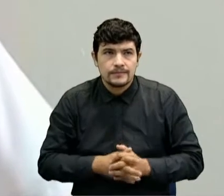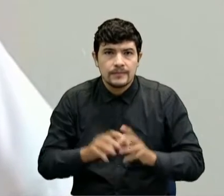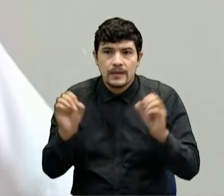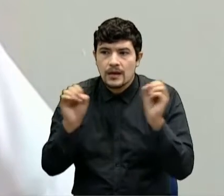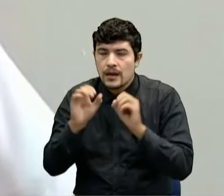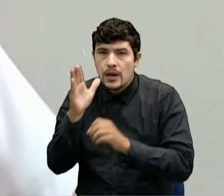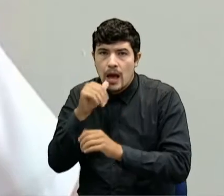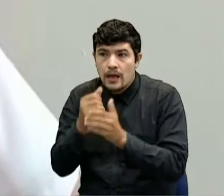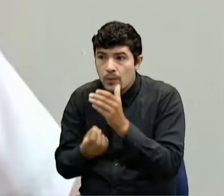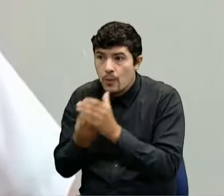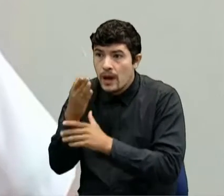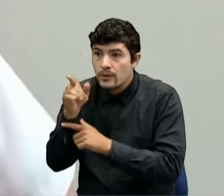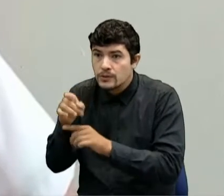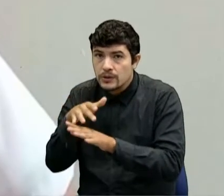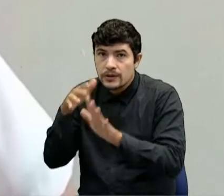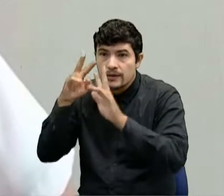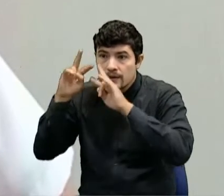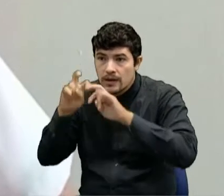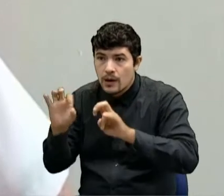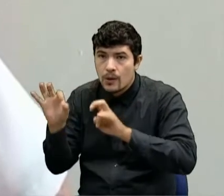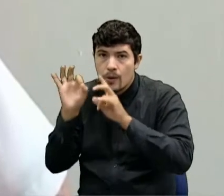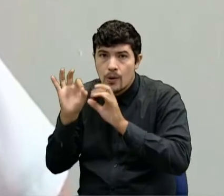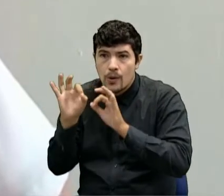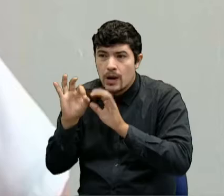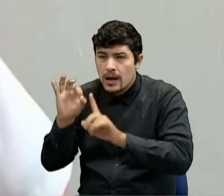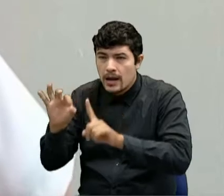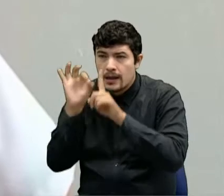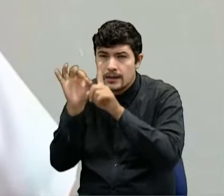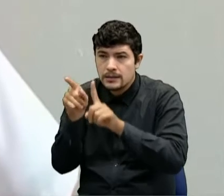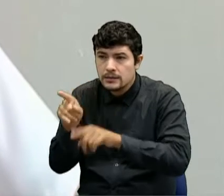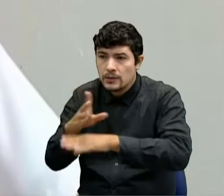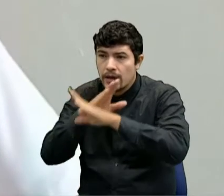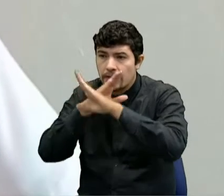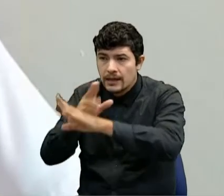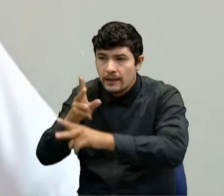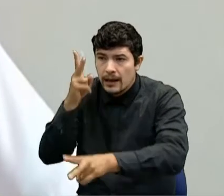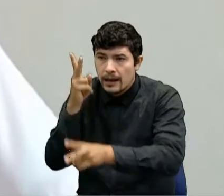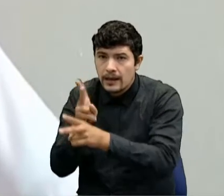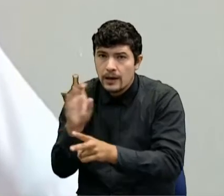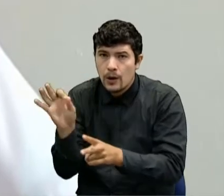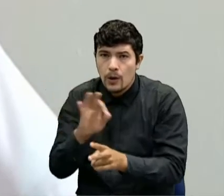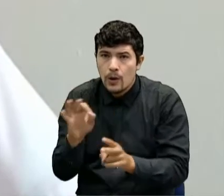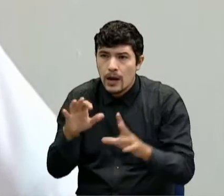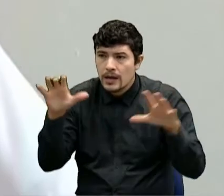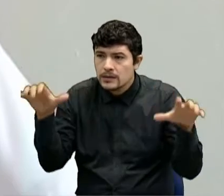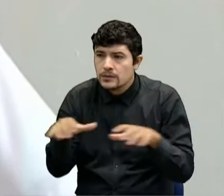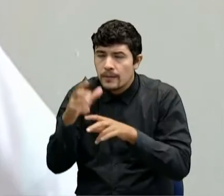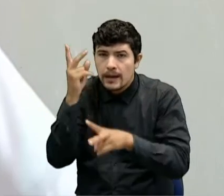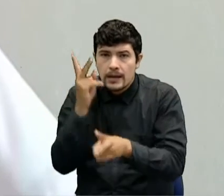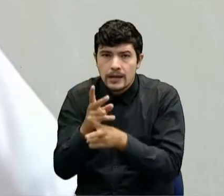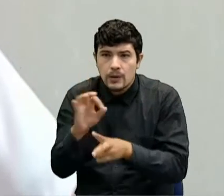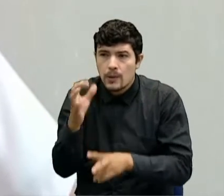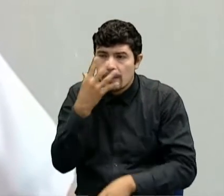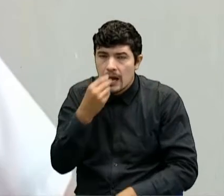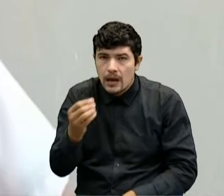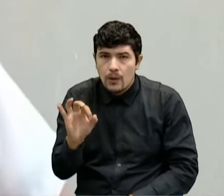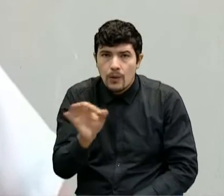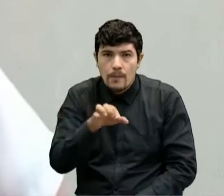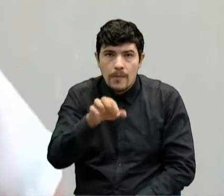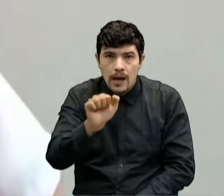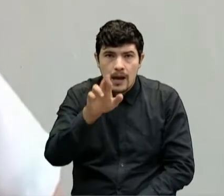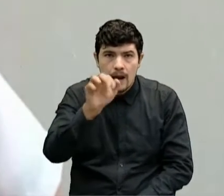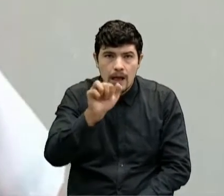nada nuevo, no hay nada que garantice que la inseguridad, que la criminalidad, que el